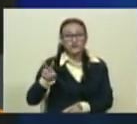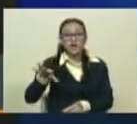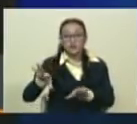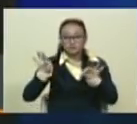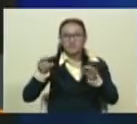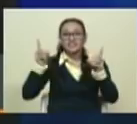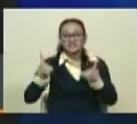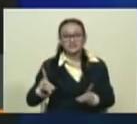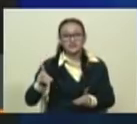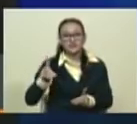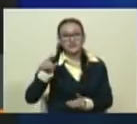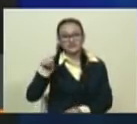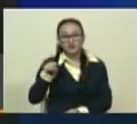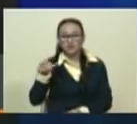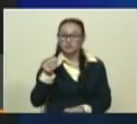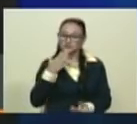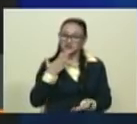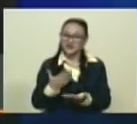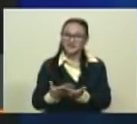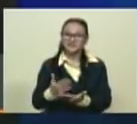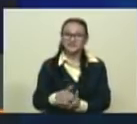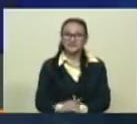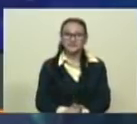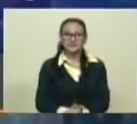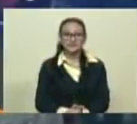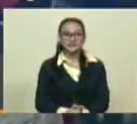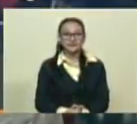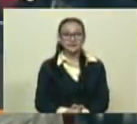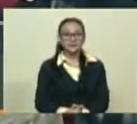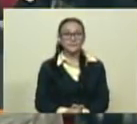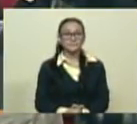decida? Muchísimas gracias.